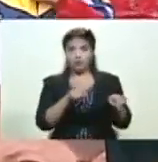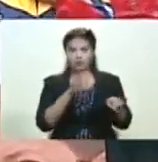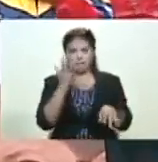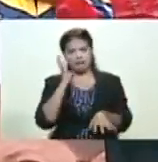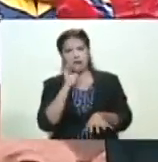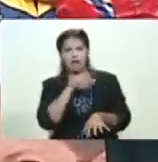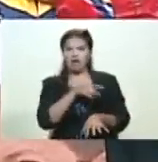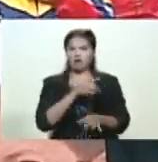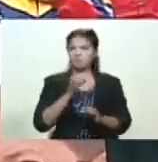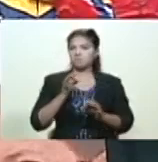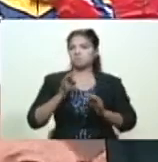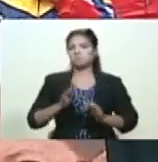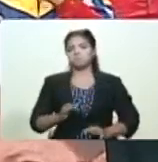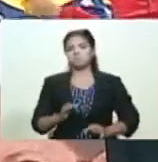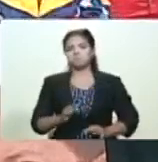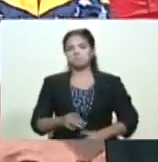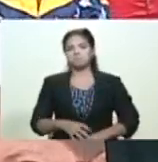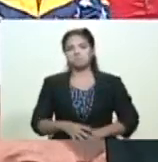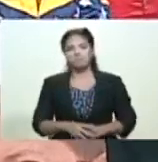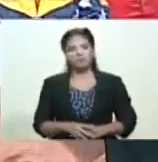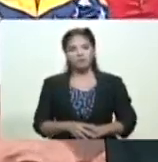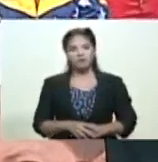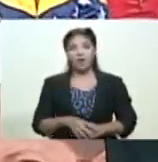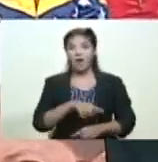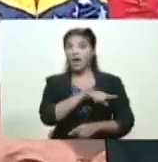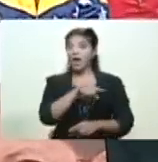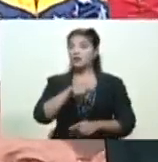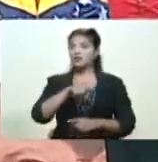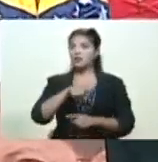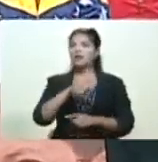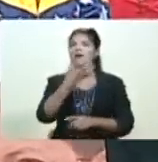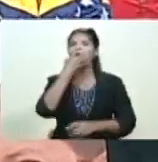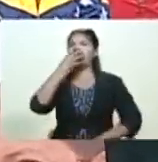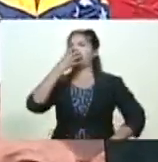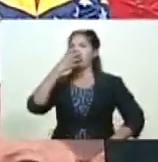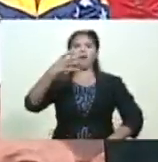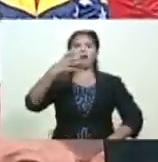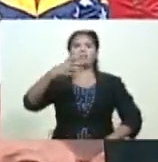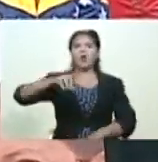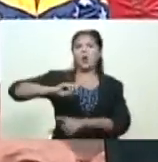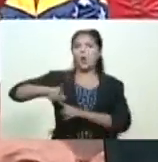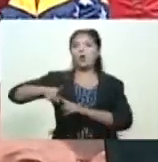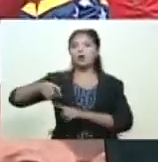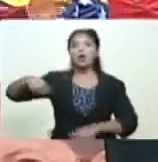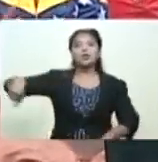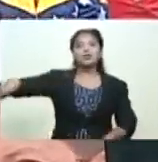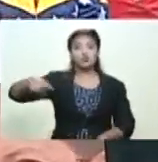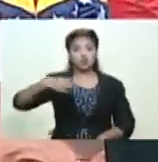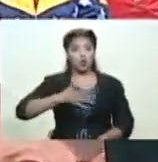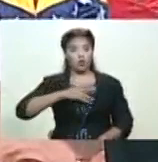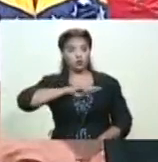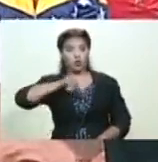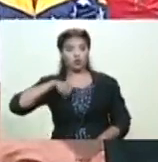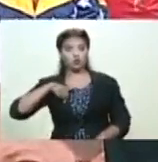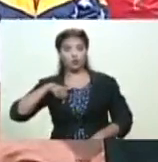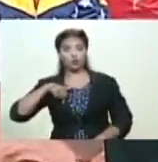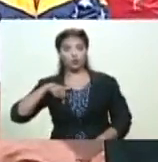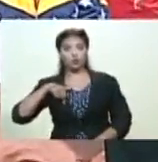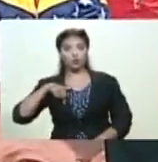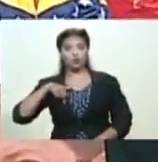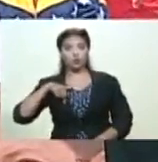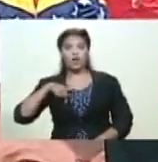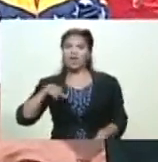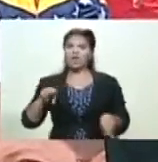Ellos se confían que ellos dan una orden gritadita y salimos nosotros como